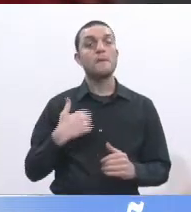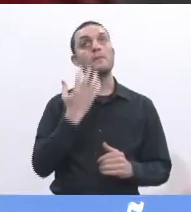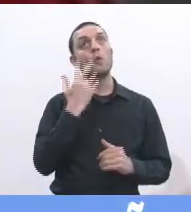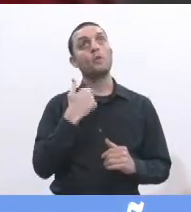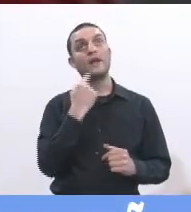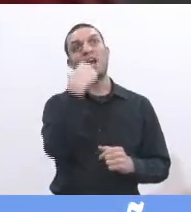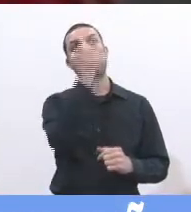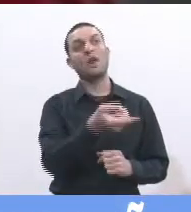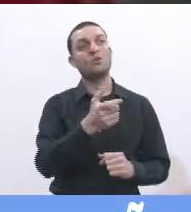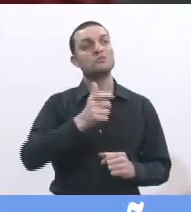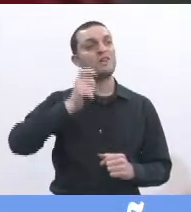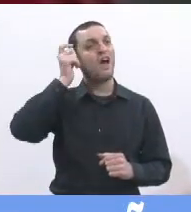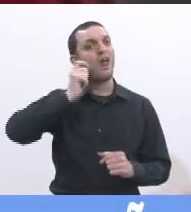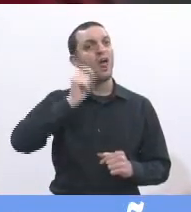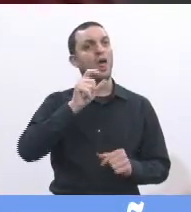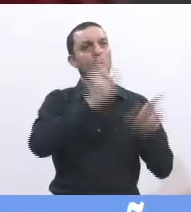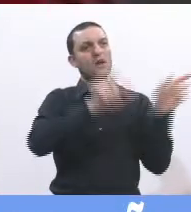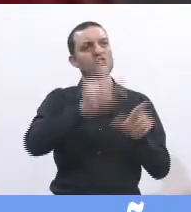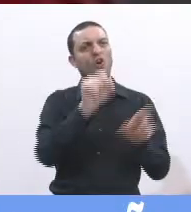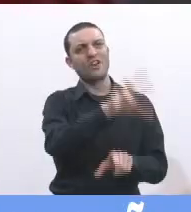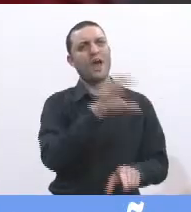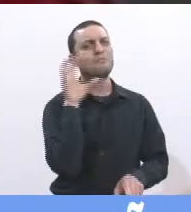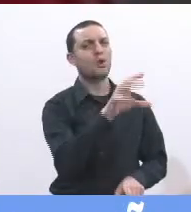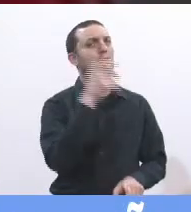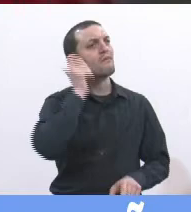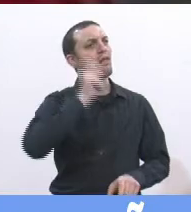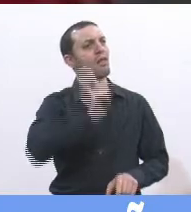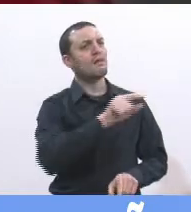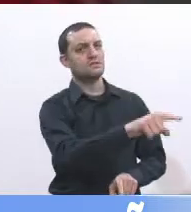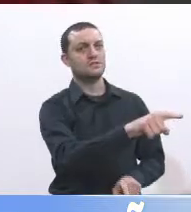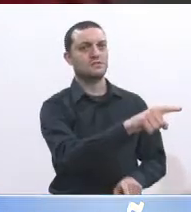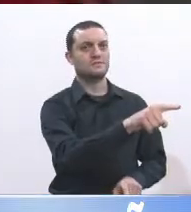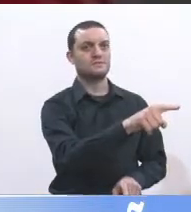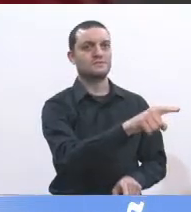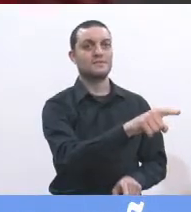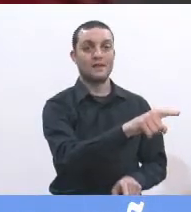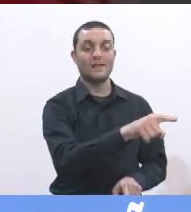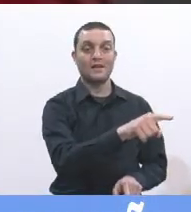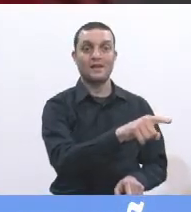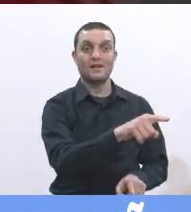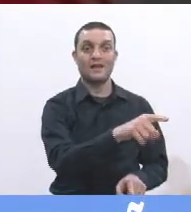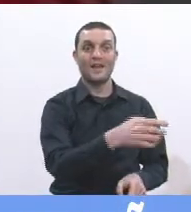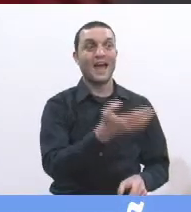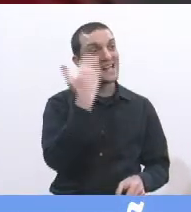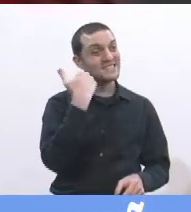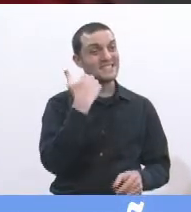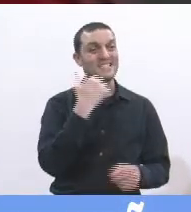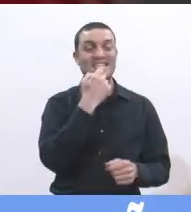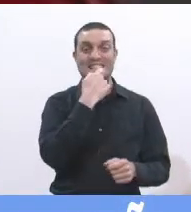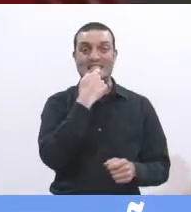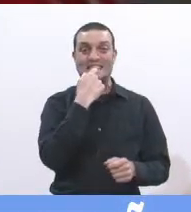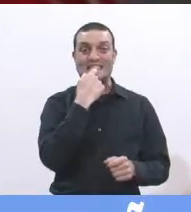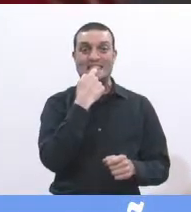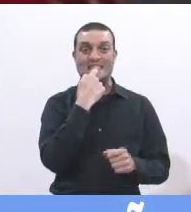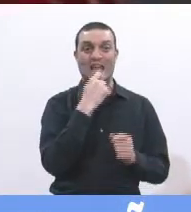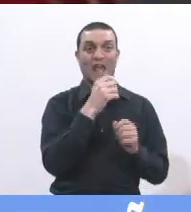Rioja, la diferencia que significa cuando uno tiene la automaticidad de la transferencia de los recursos,